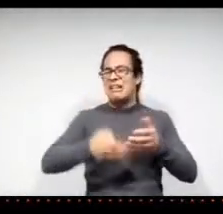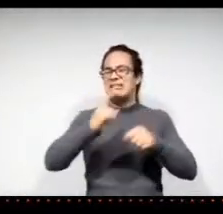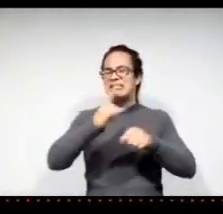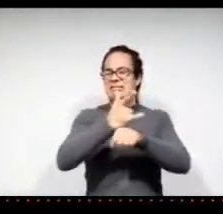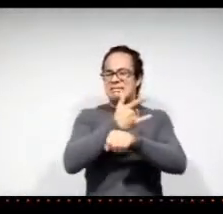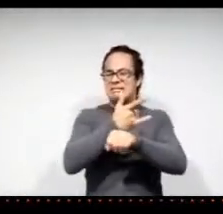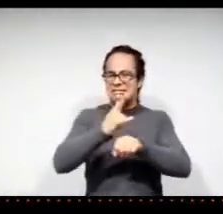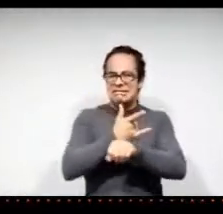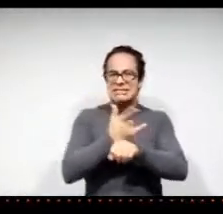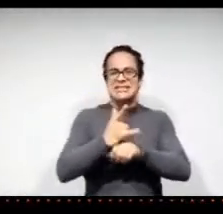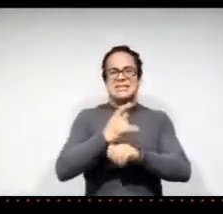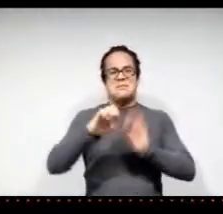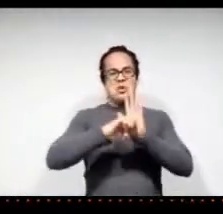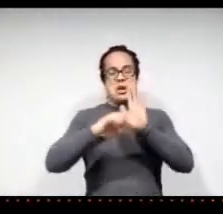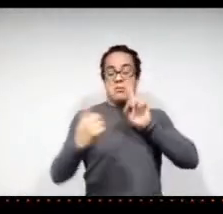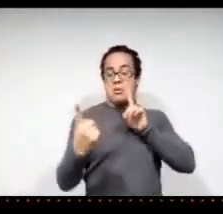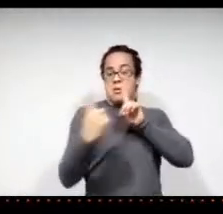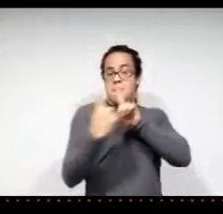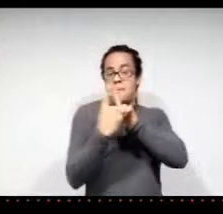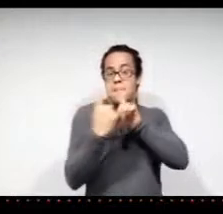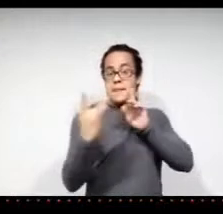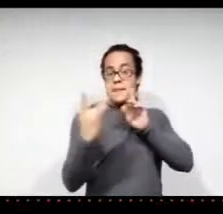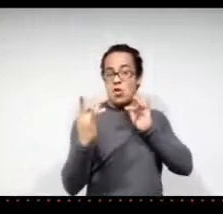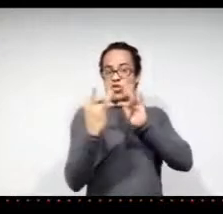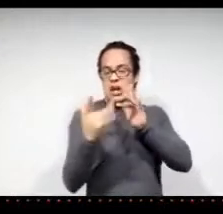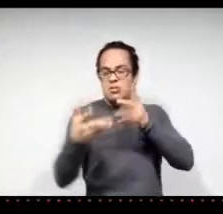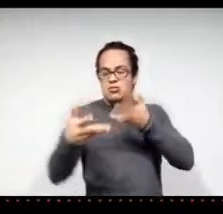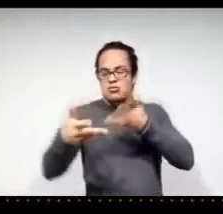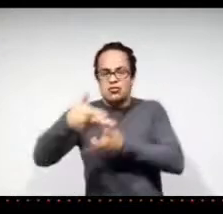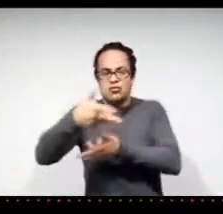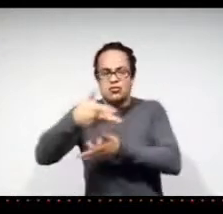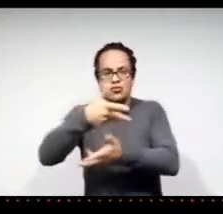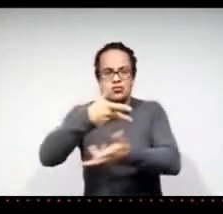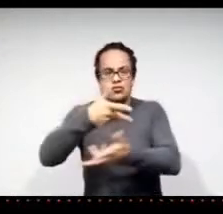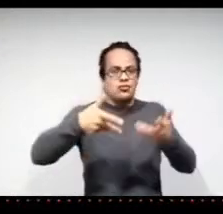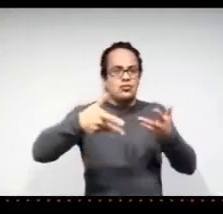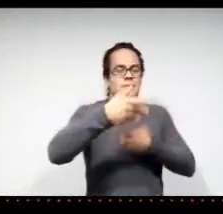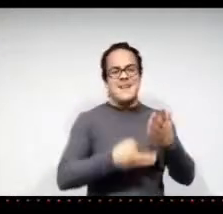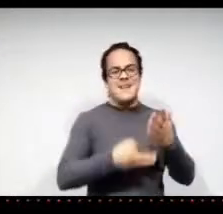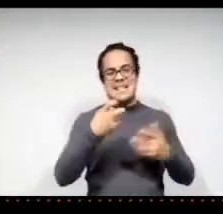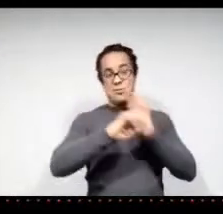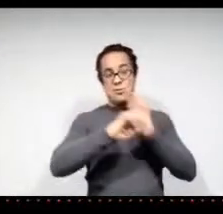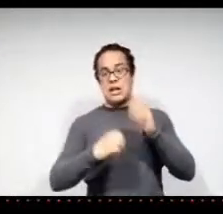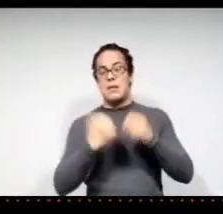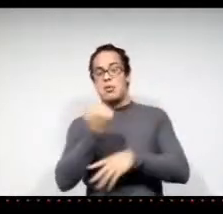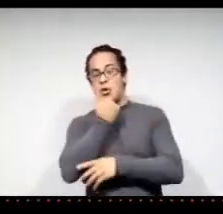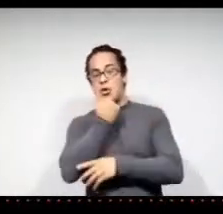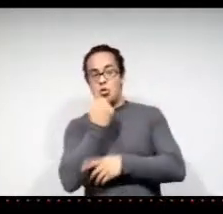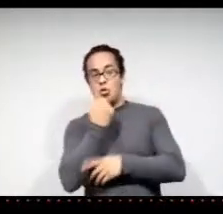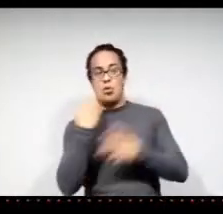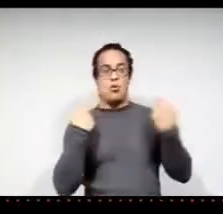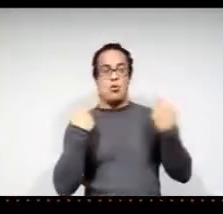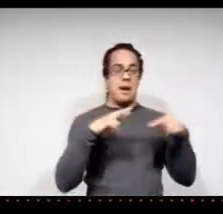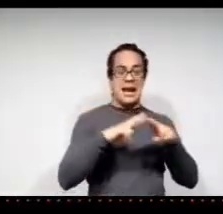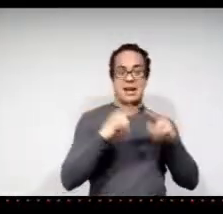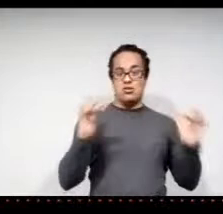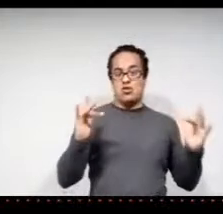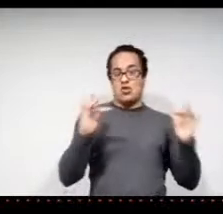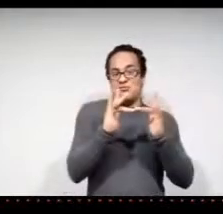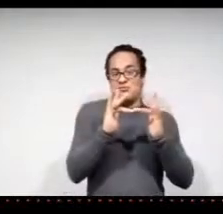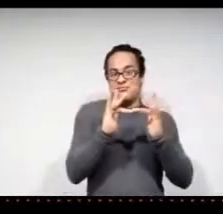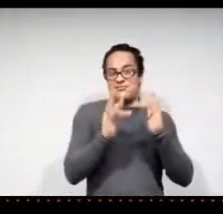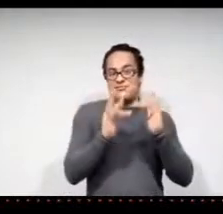este contacto social, estas interrelaciones sociales entre los alumnos y el maestro, el provocar